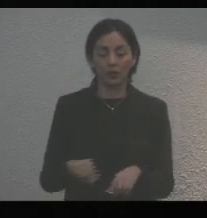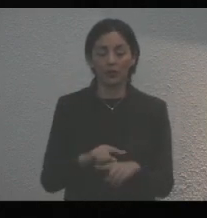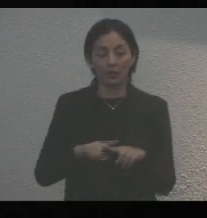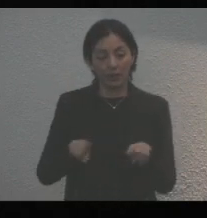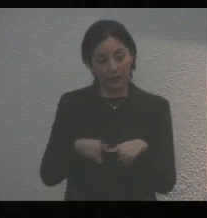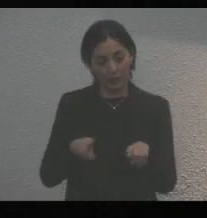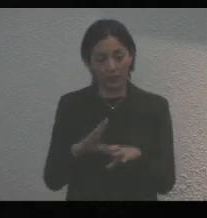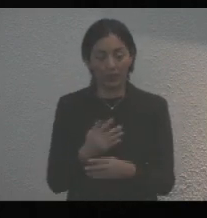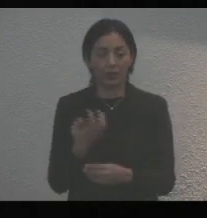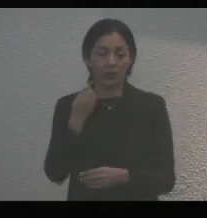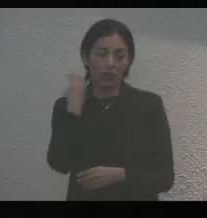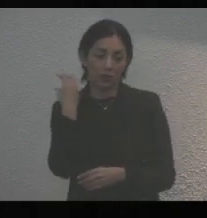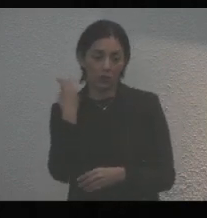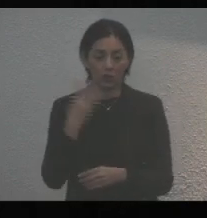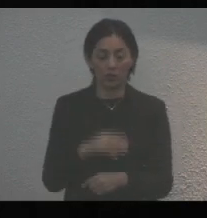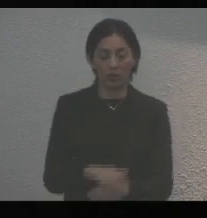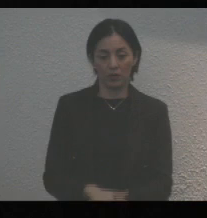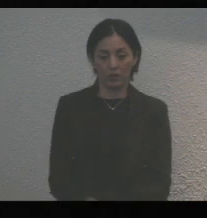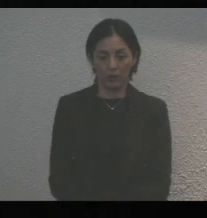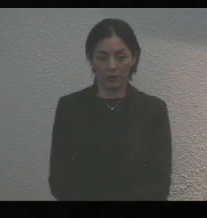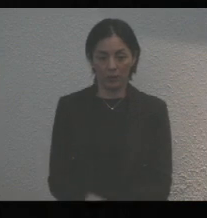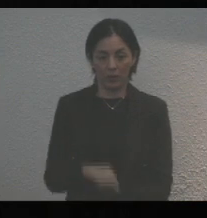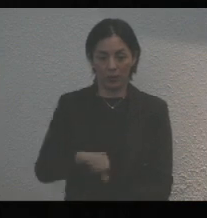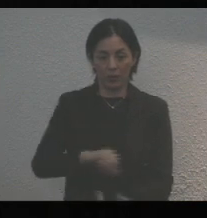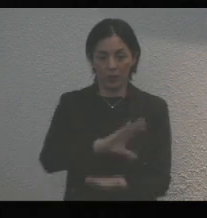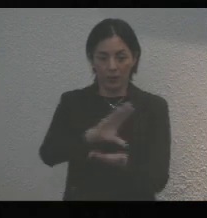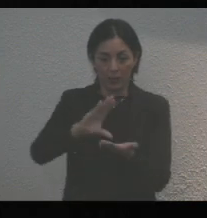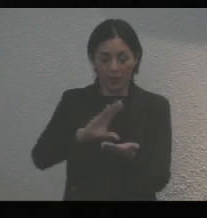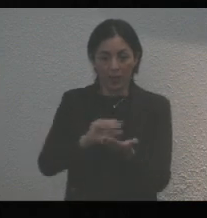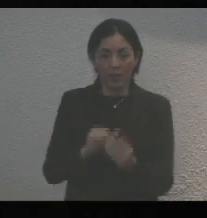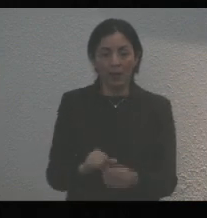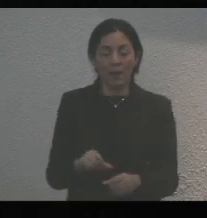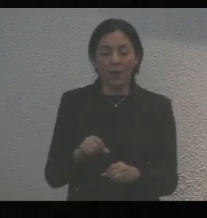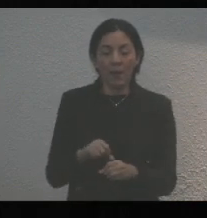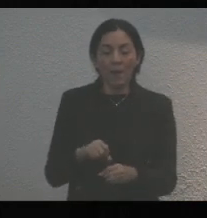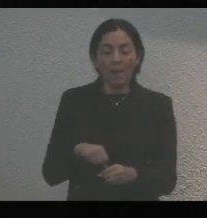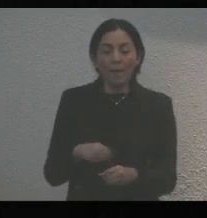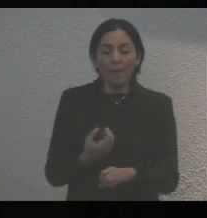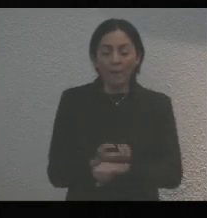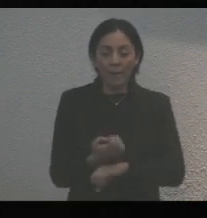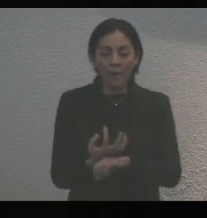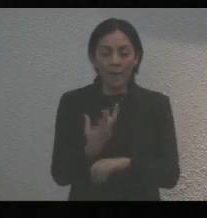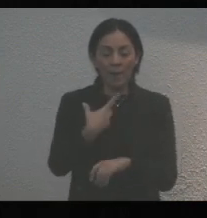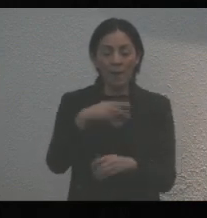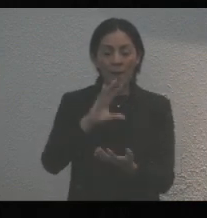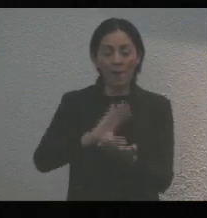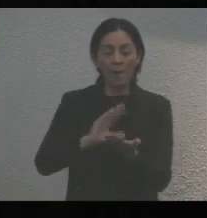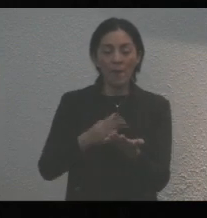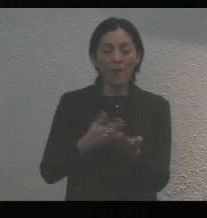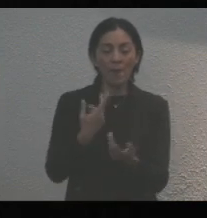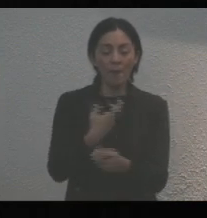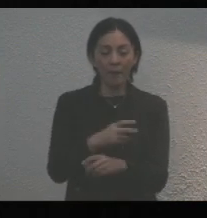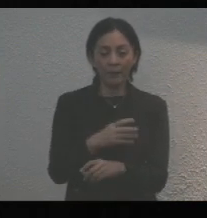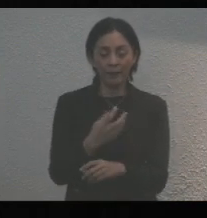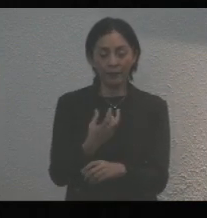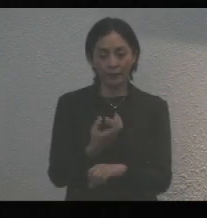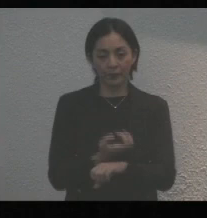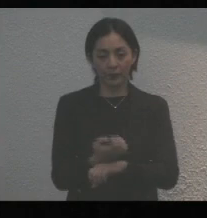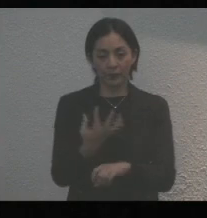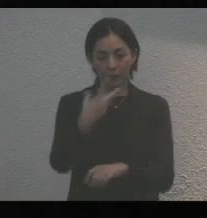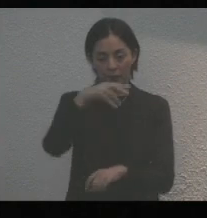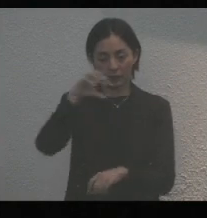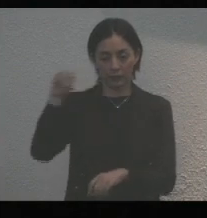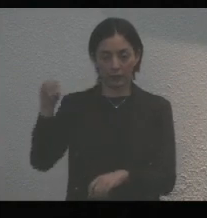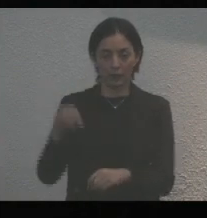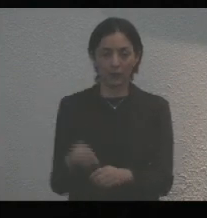honorable 16ª legislatura en la ciudad de Chetumal, capital del Estado Libre y Soberano de Quintana Roo, a los 29 días